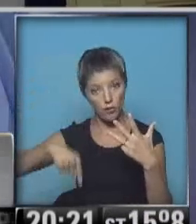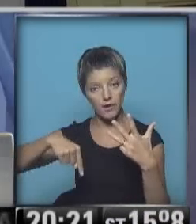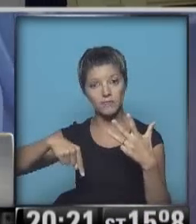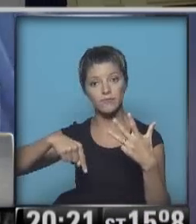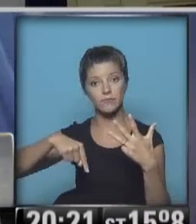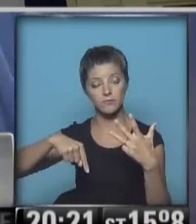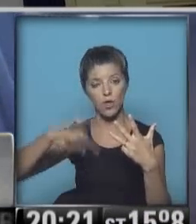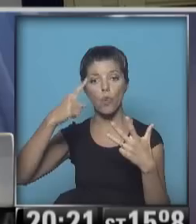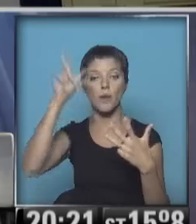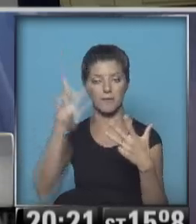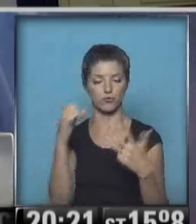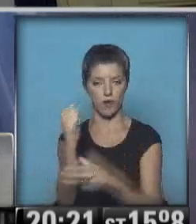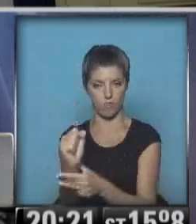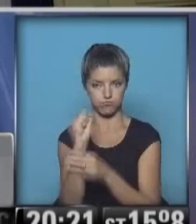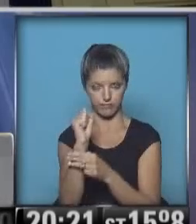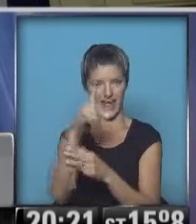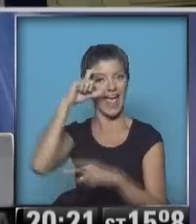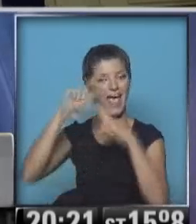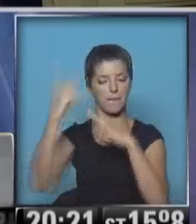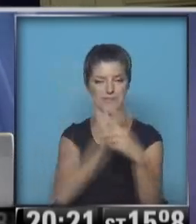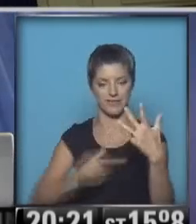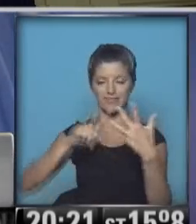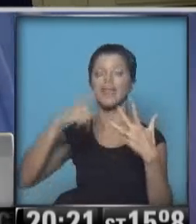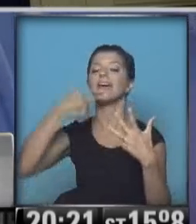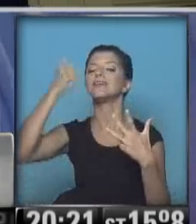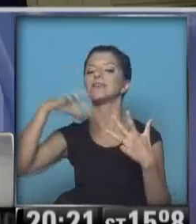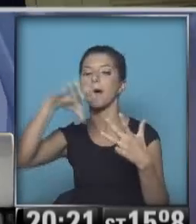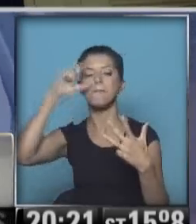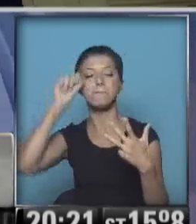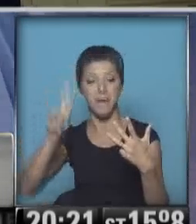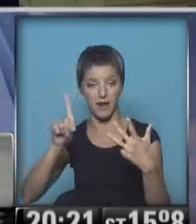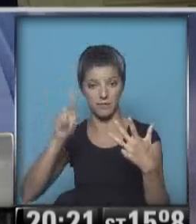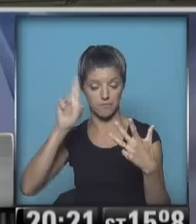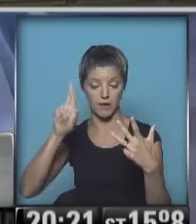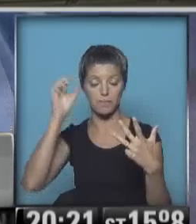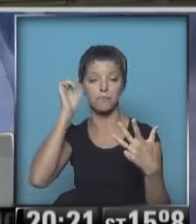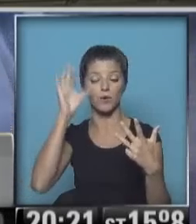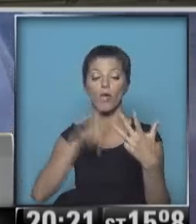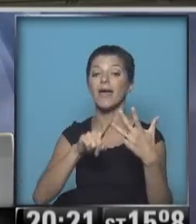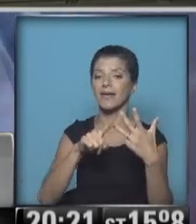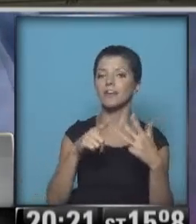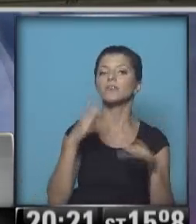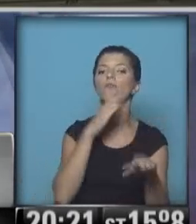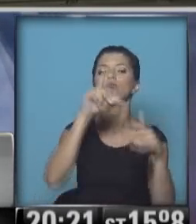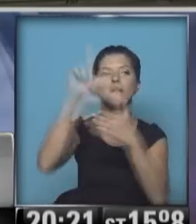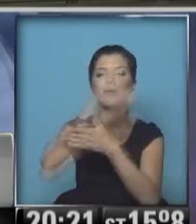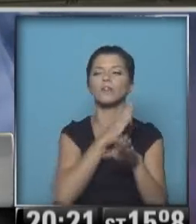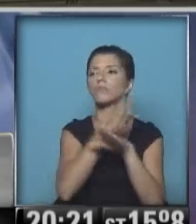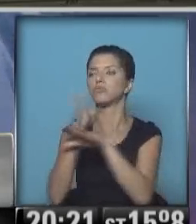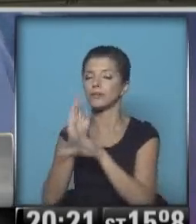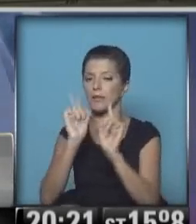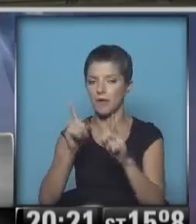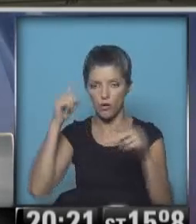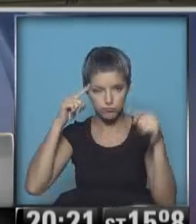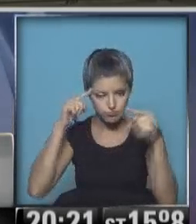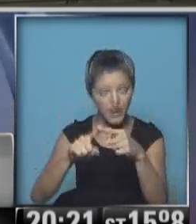una presencia fuerte de un expresidente como resto San per que no solamente se está moviendo mucho por América Latina sino que tiene un eje de